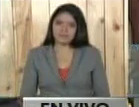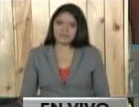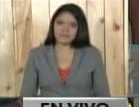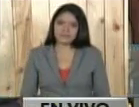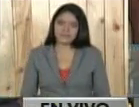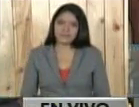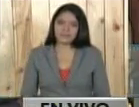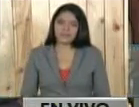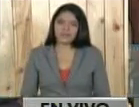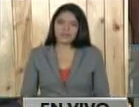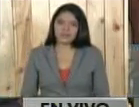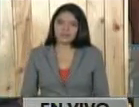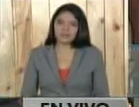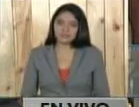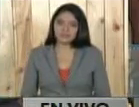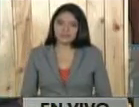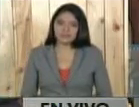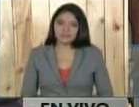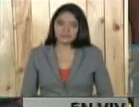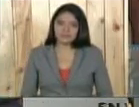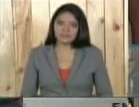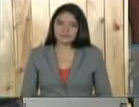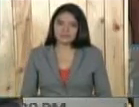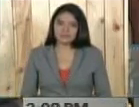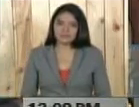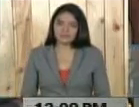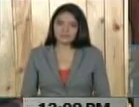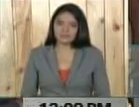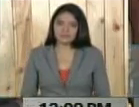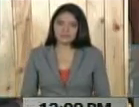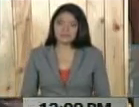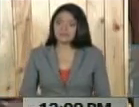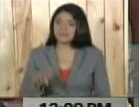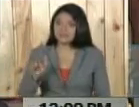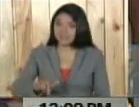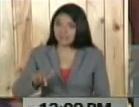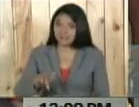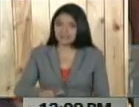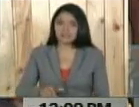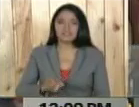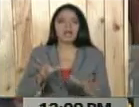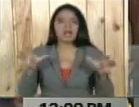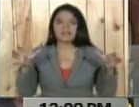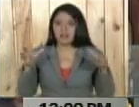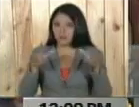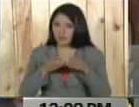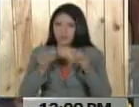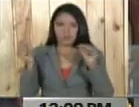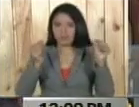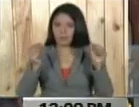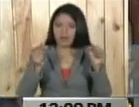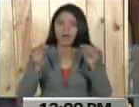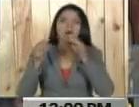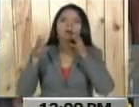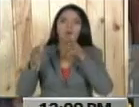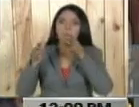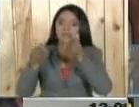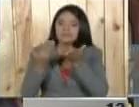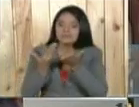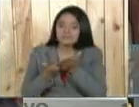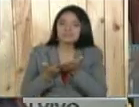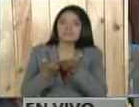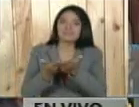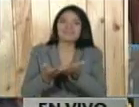Y además, de aquí emanaron un conjunto de recomendaciones que fueron implementadas de